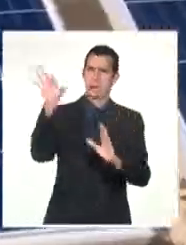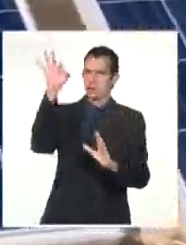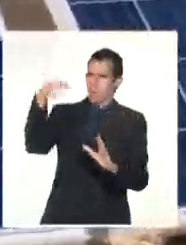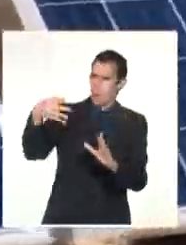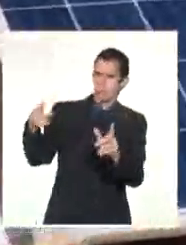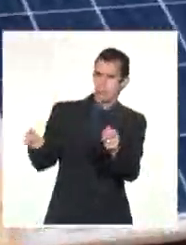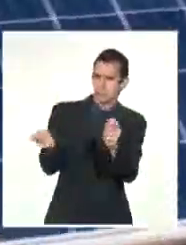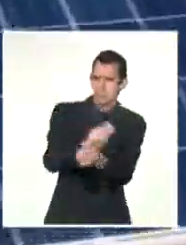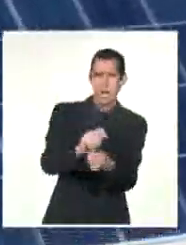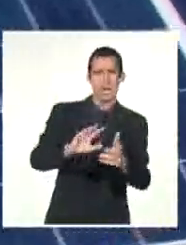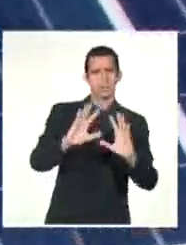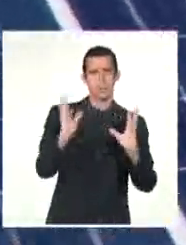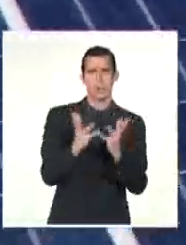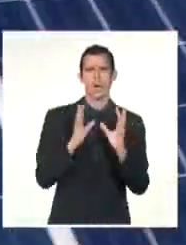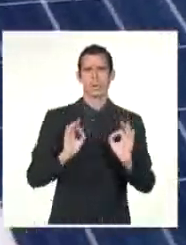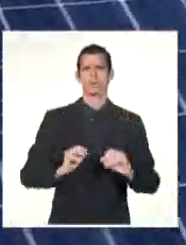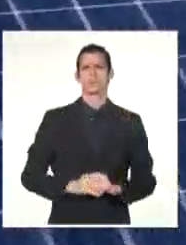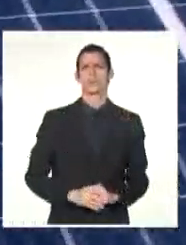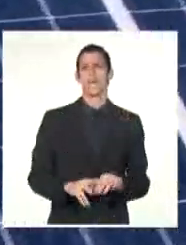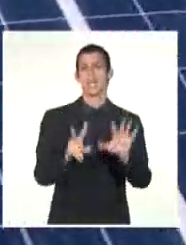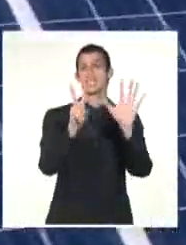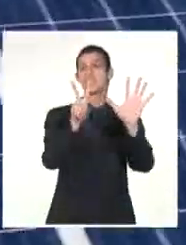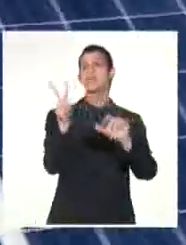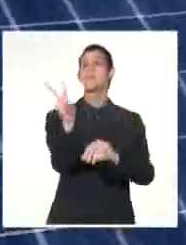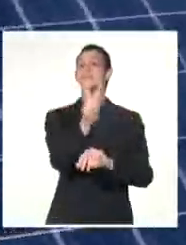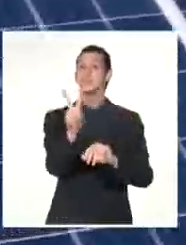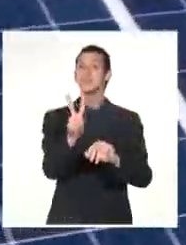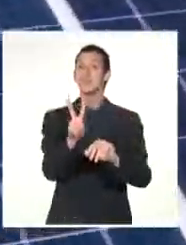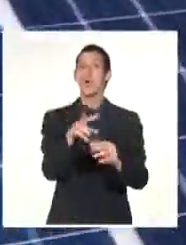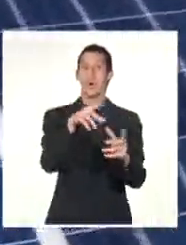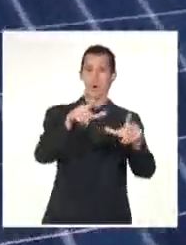722 equipos que funcionarán en 8